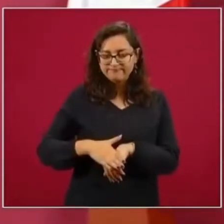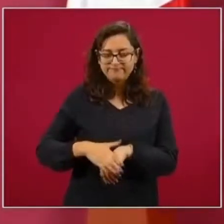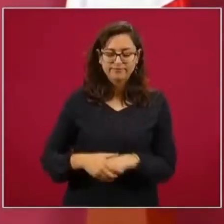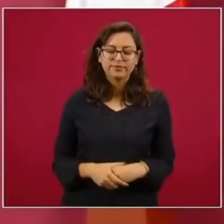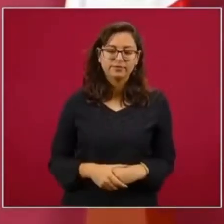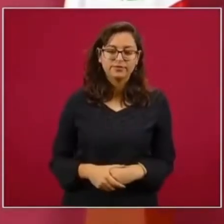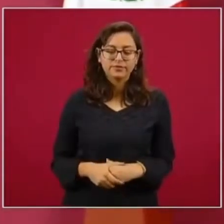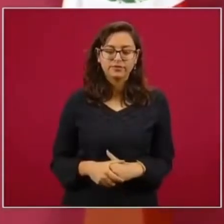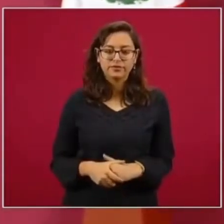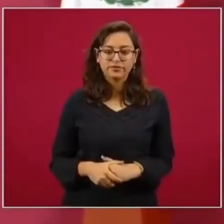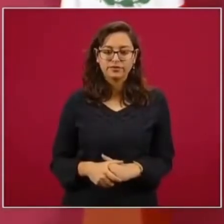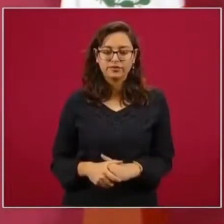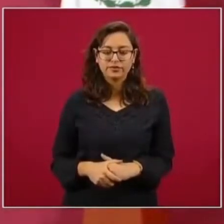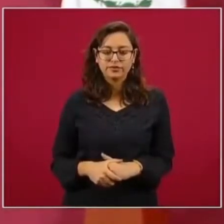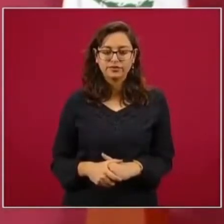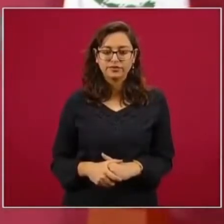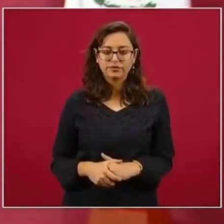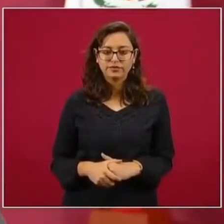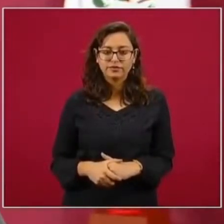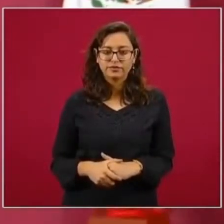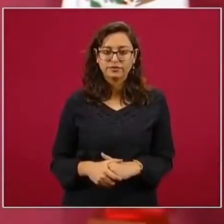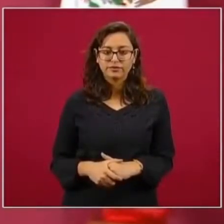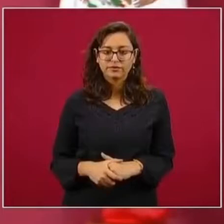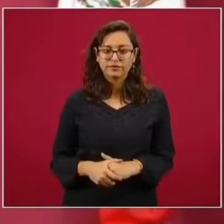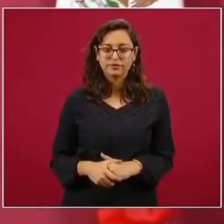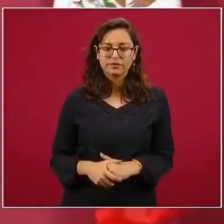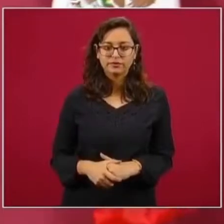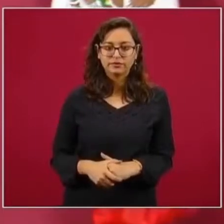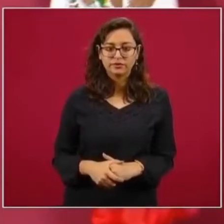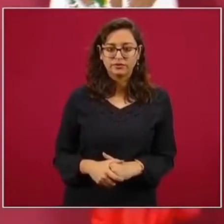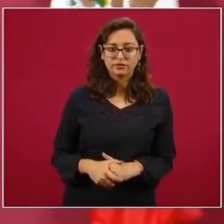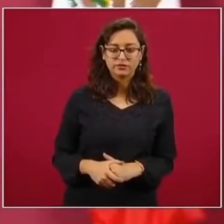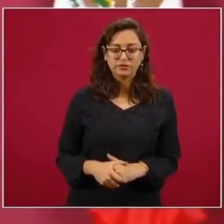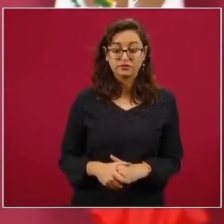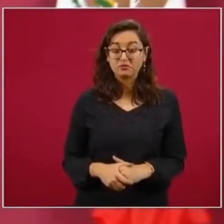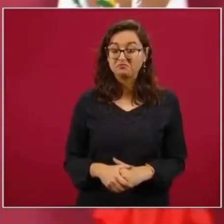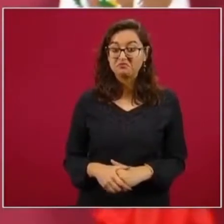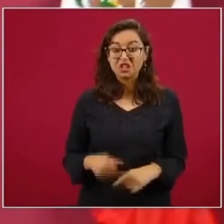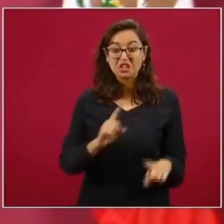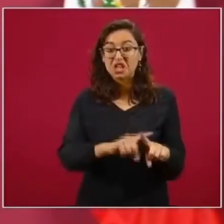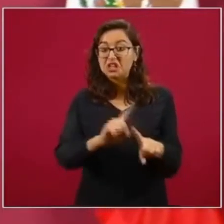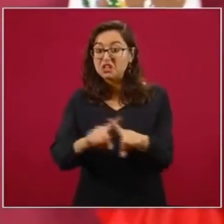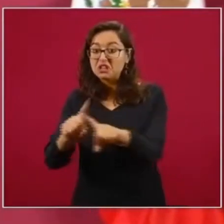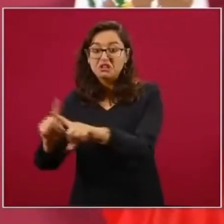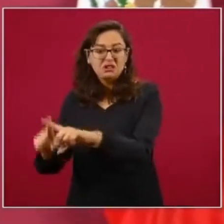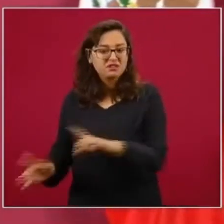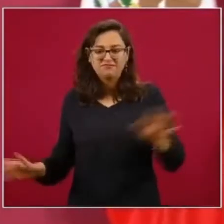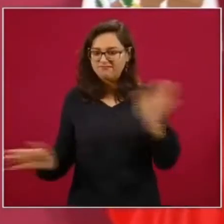Y sea quien sea